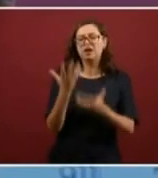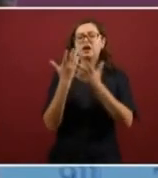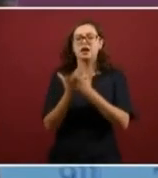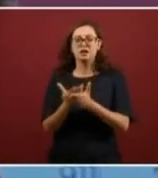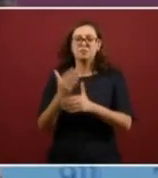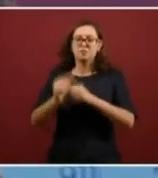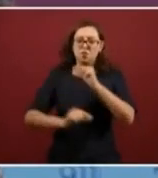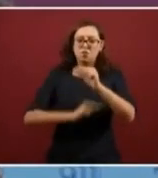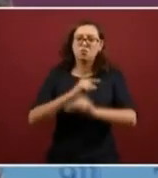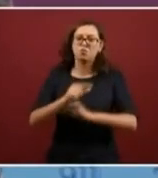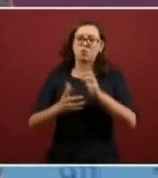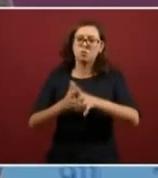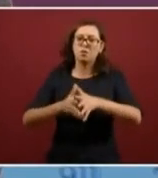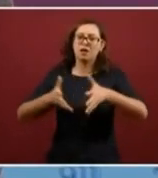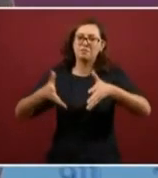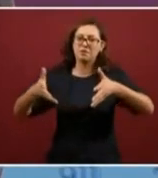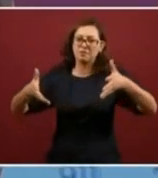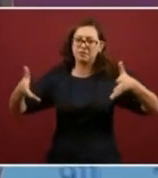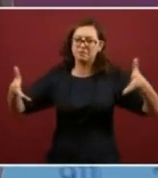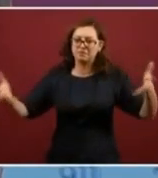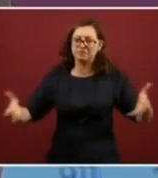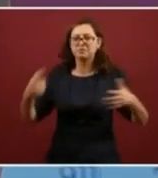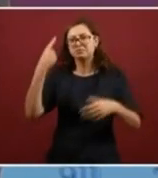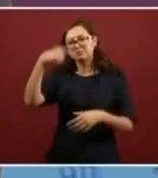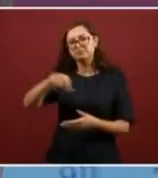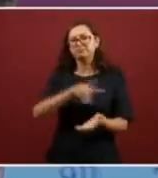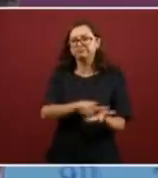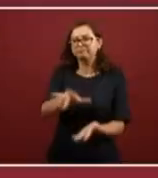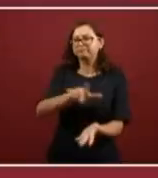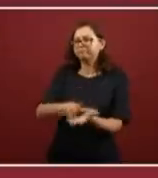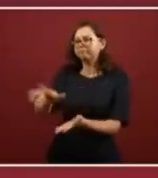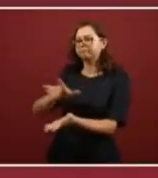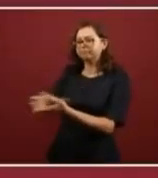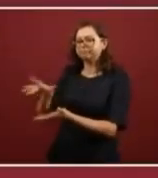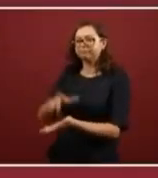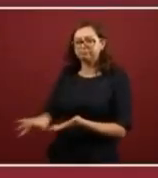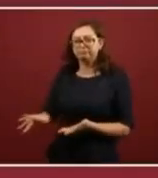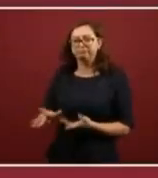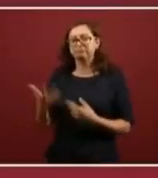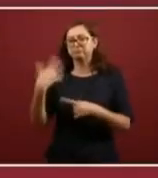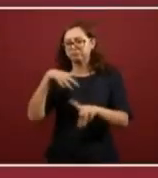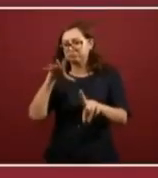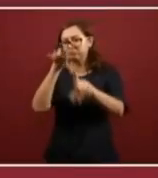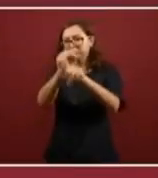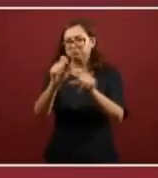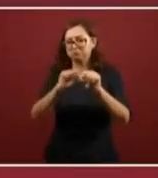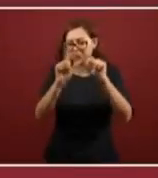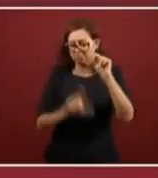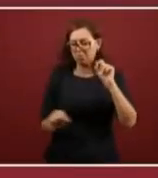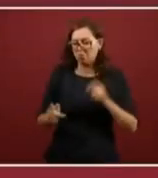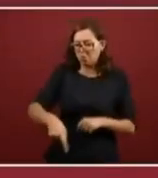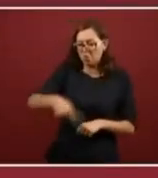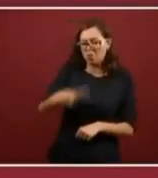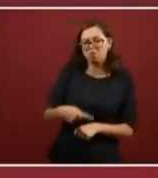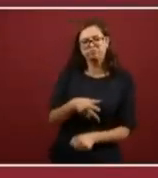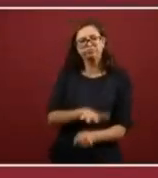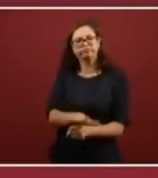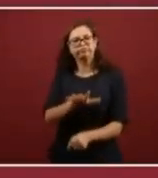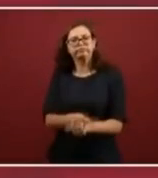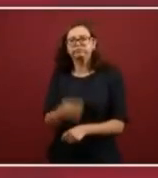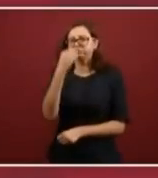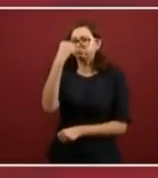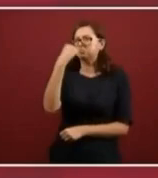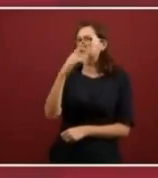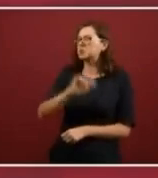para que se apoye a más productores y logremos la autosuficiencia